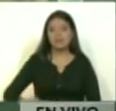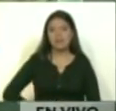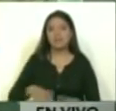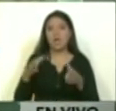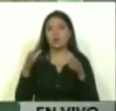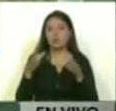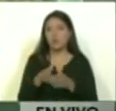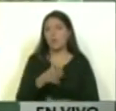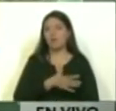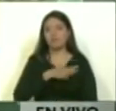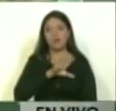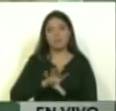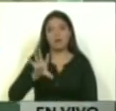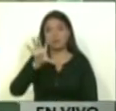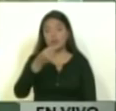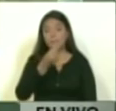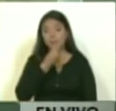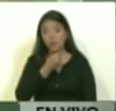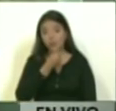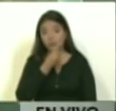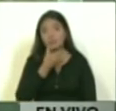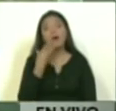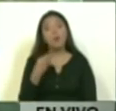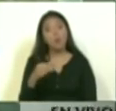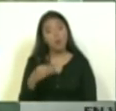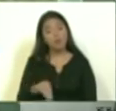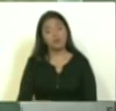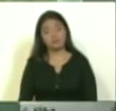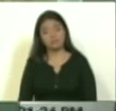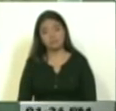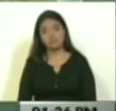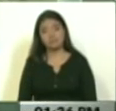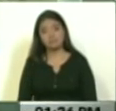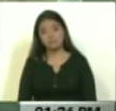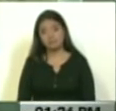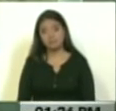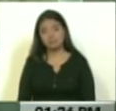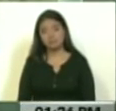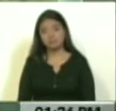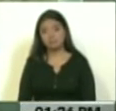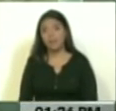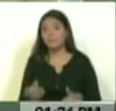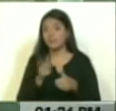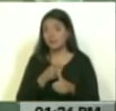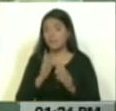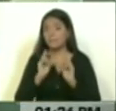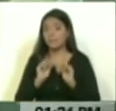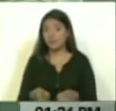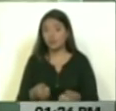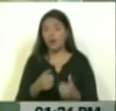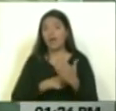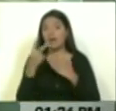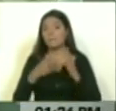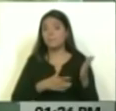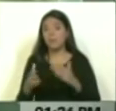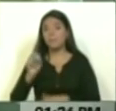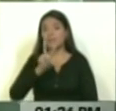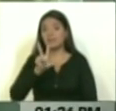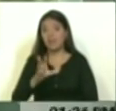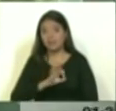Patriótica, periodista, joven, quien encabezó las jornadas del 23 de enero. Así que